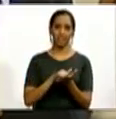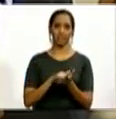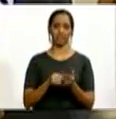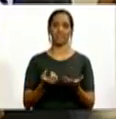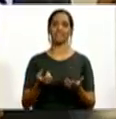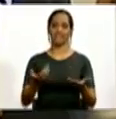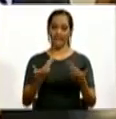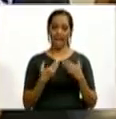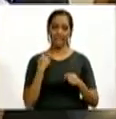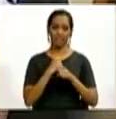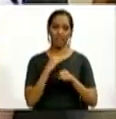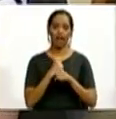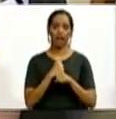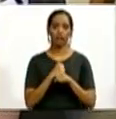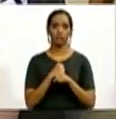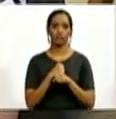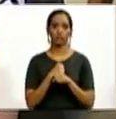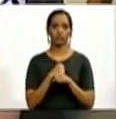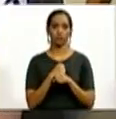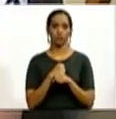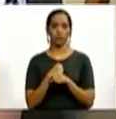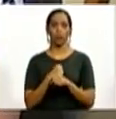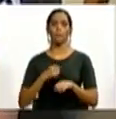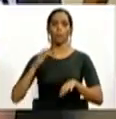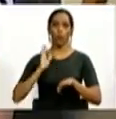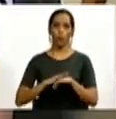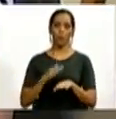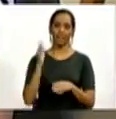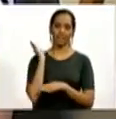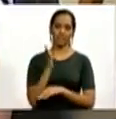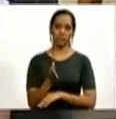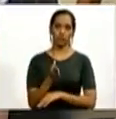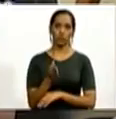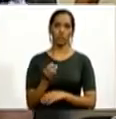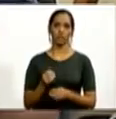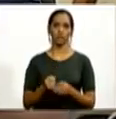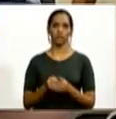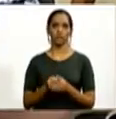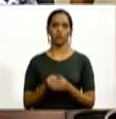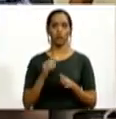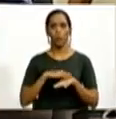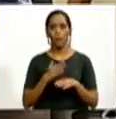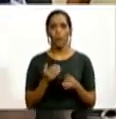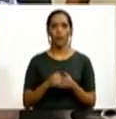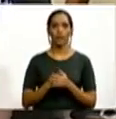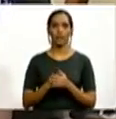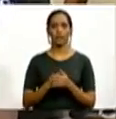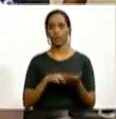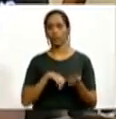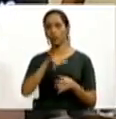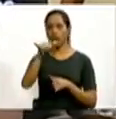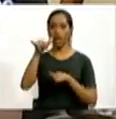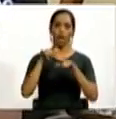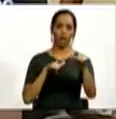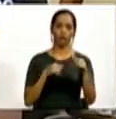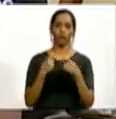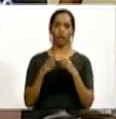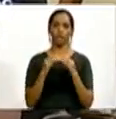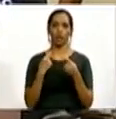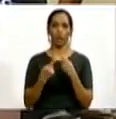ganan trabajando, ¿verdad? Por culpa de estas sanciones, bueno, porque la aerolínea no genera tantos vuelos y todas estas